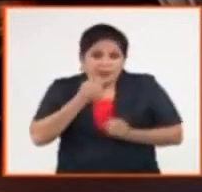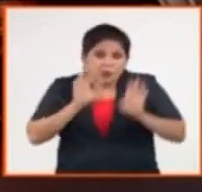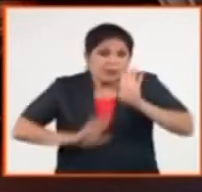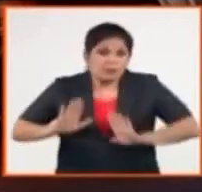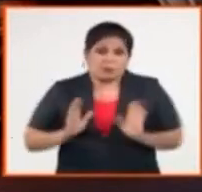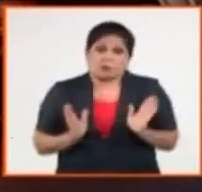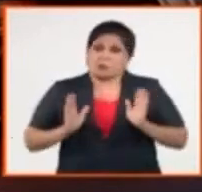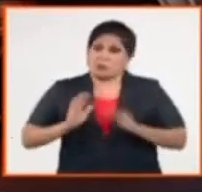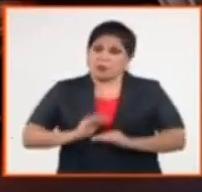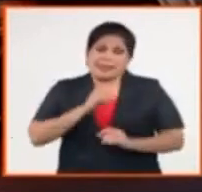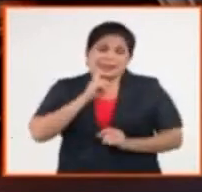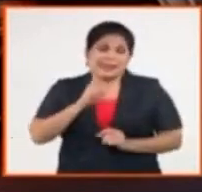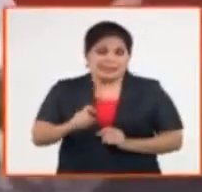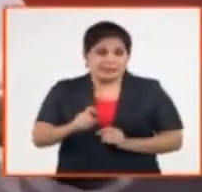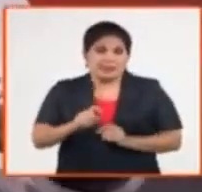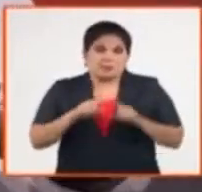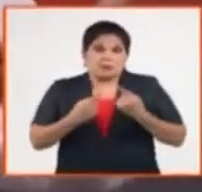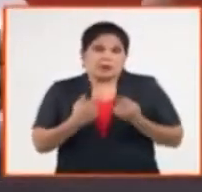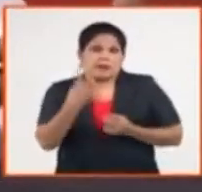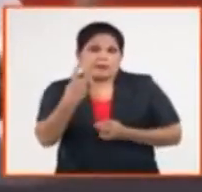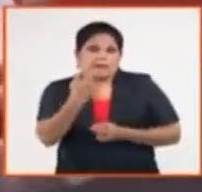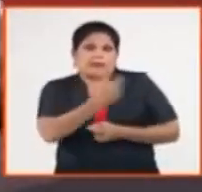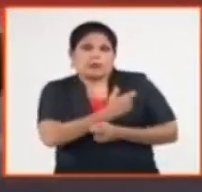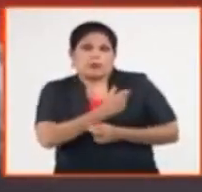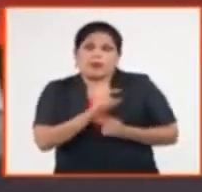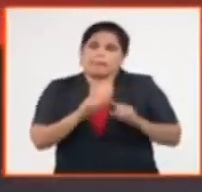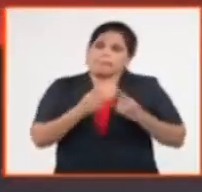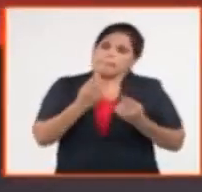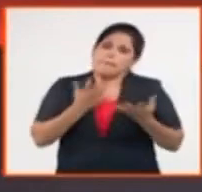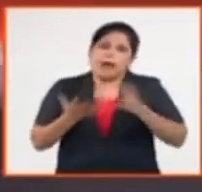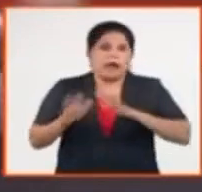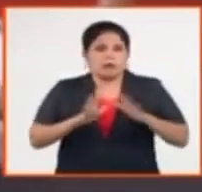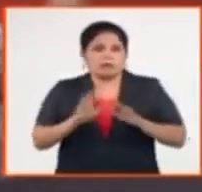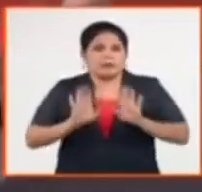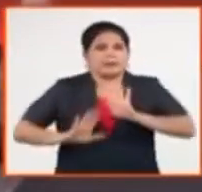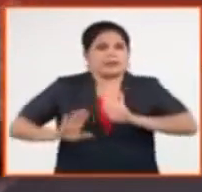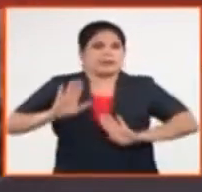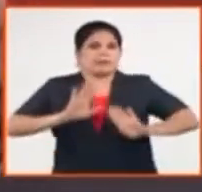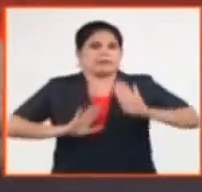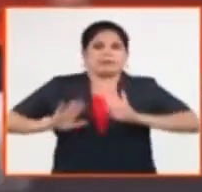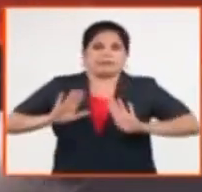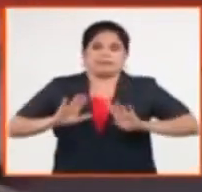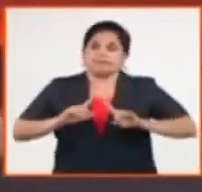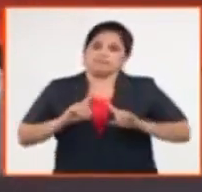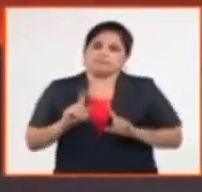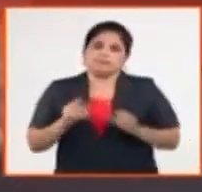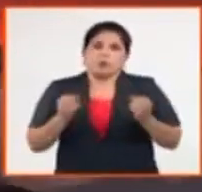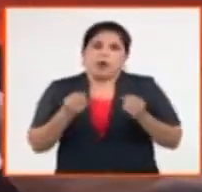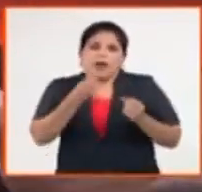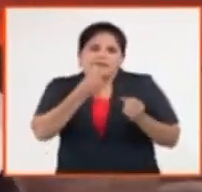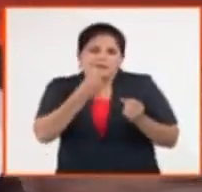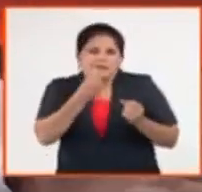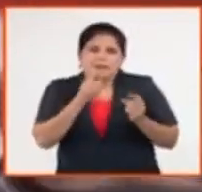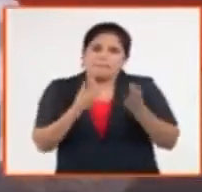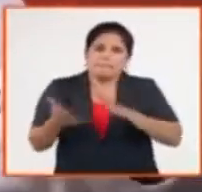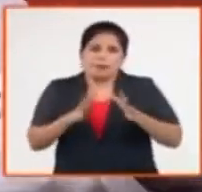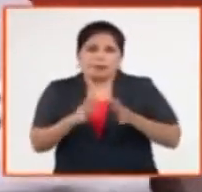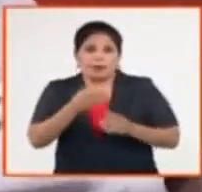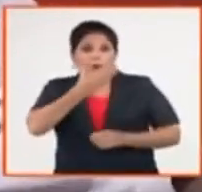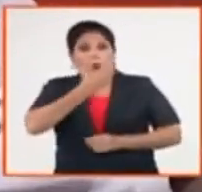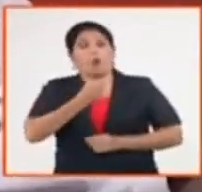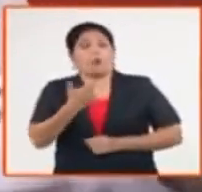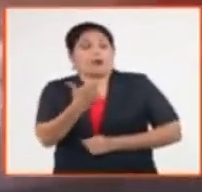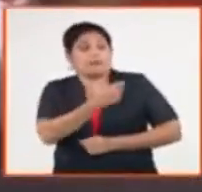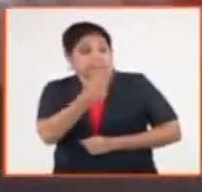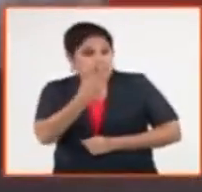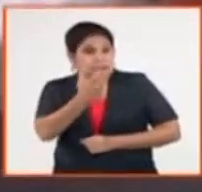incluso hace que la respuesta inmune sea no tan, yo diría, efectiva como en la población adulta